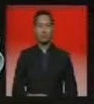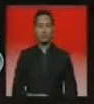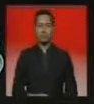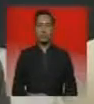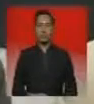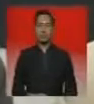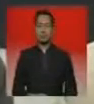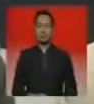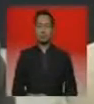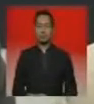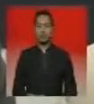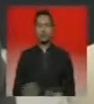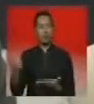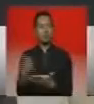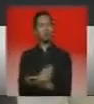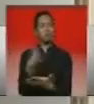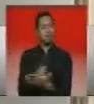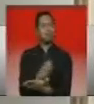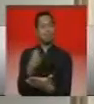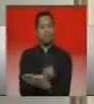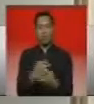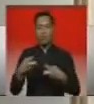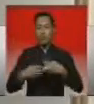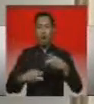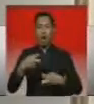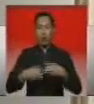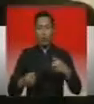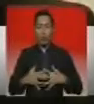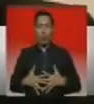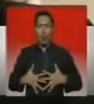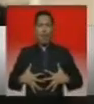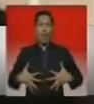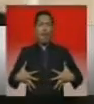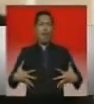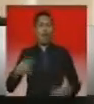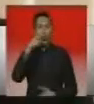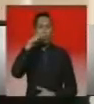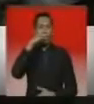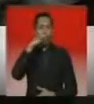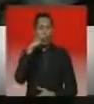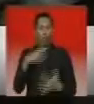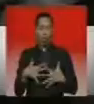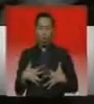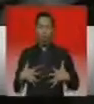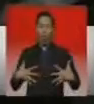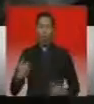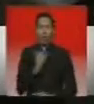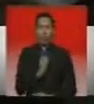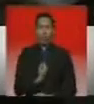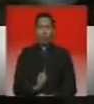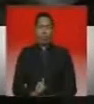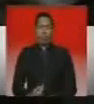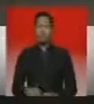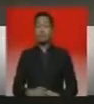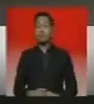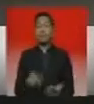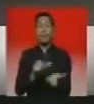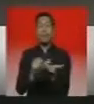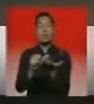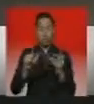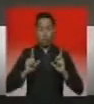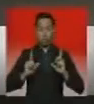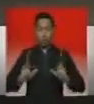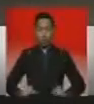con el fin de combatir el problema de la desnutrición crónica infantil y los desórdenes alimenticios, los ministerios de